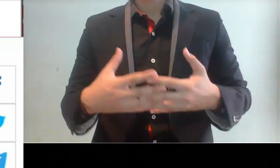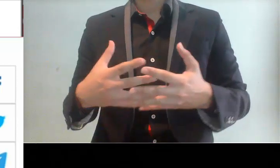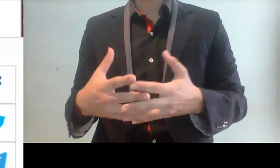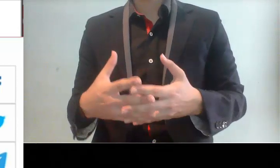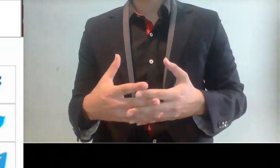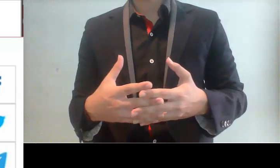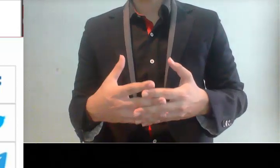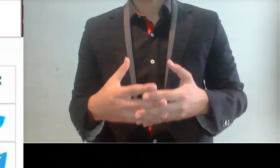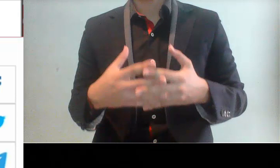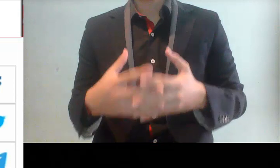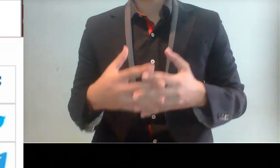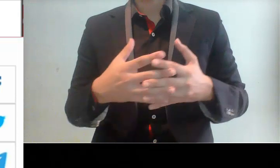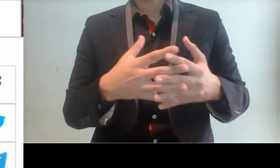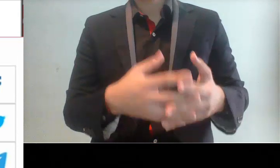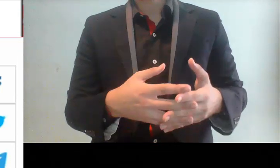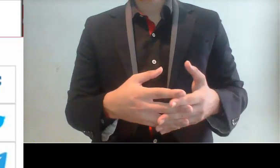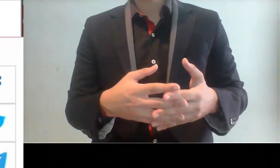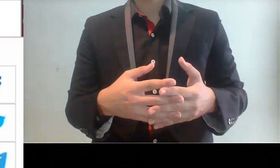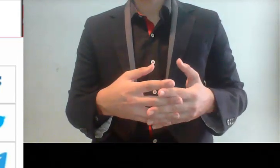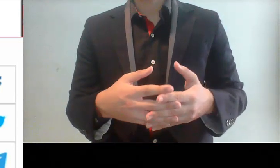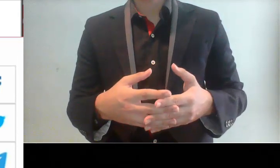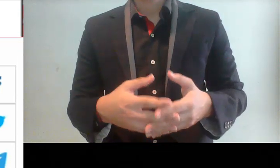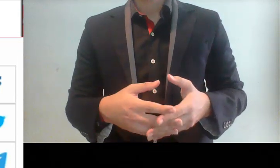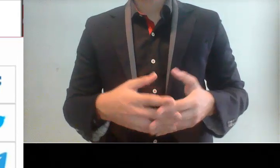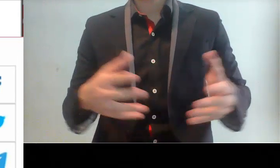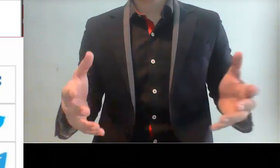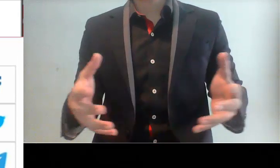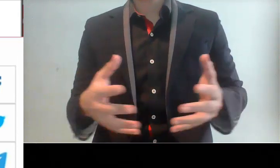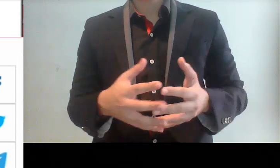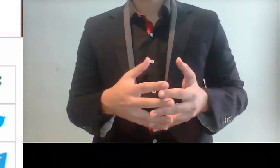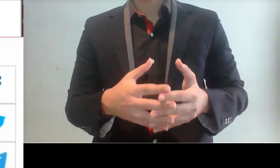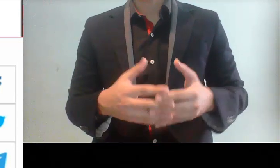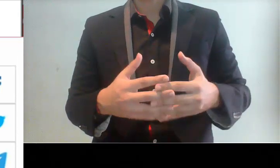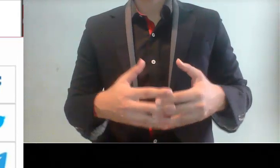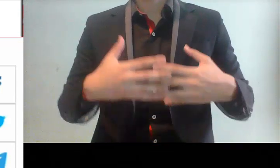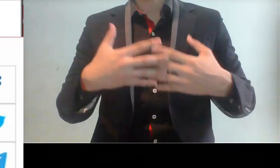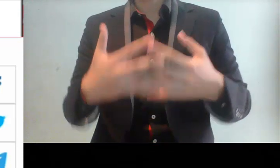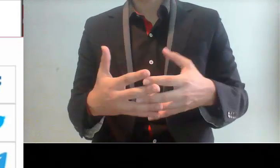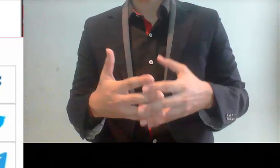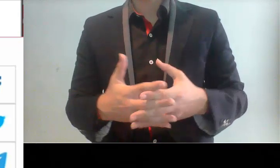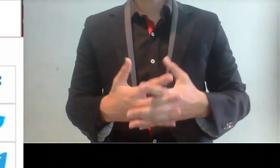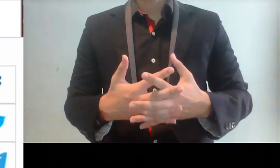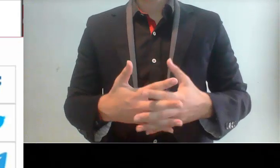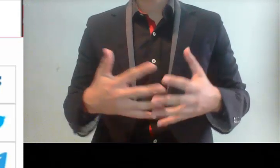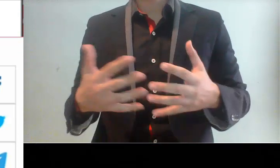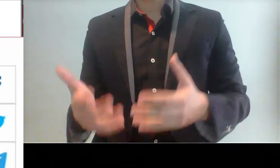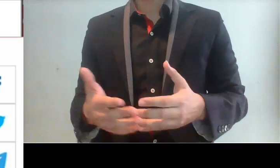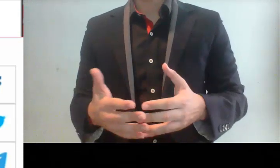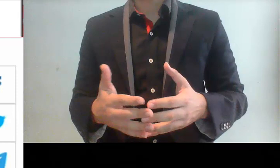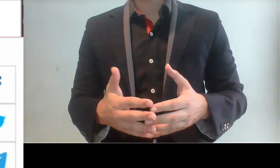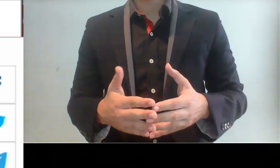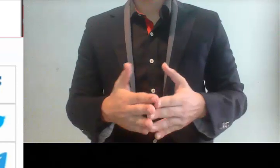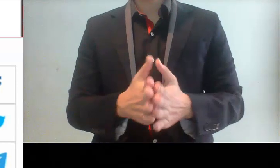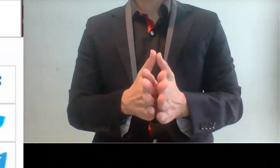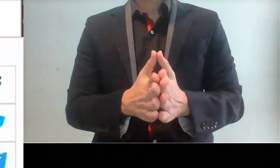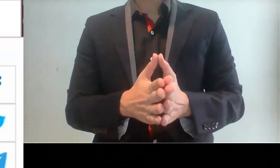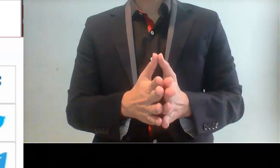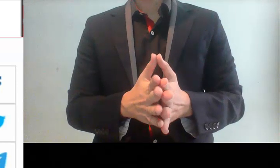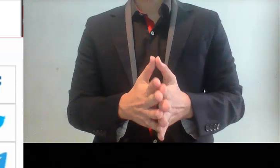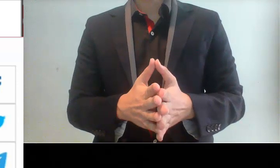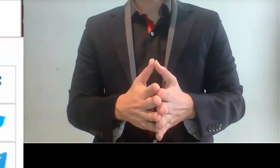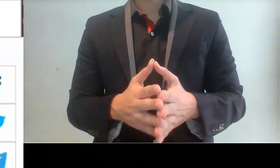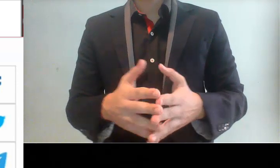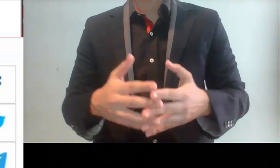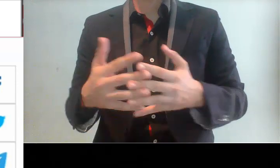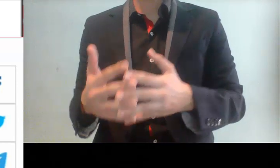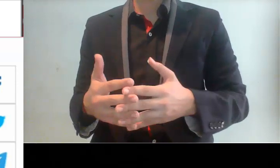termine enviando otro candidato o termine modificando la cantidad de votos que recibió un candidato a favor de otro. Básicamente es muy sencillo. ¿Por qué? Porque puedes